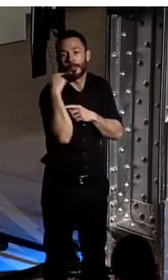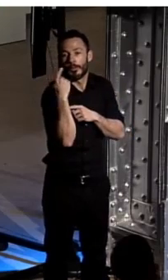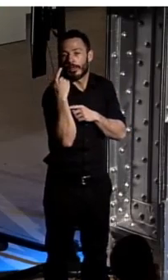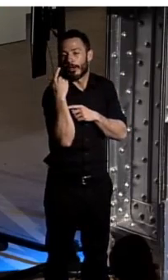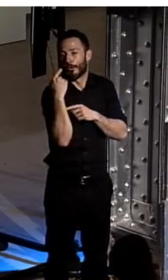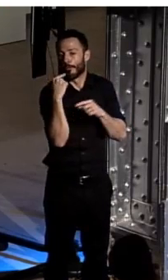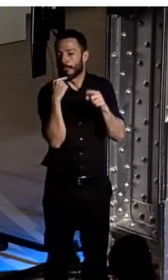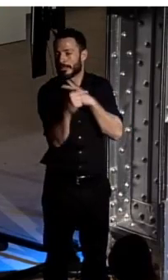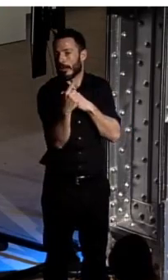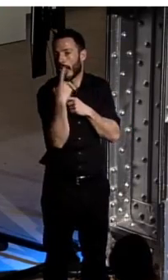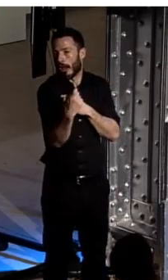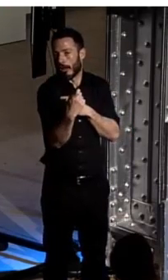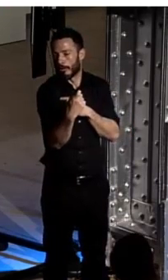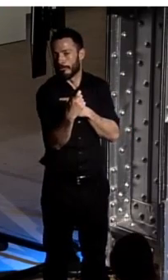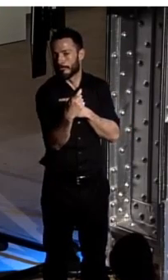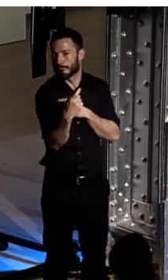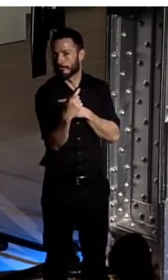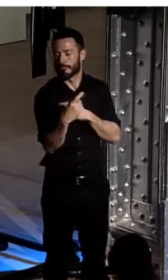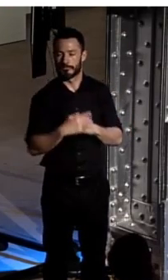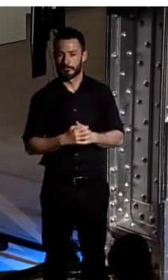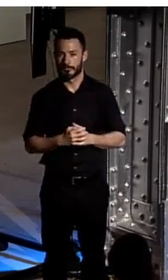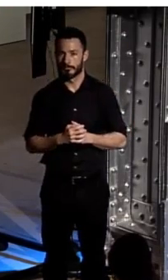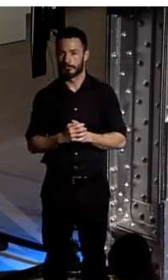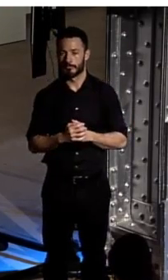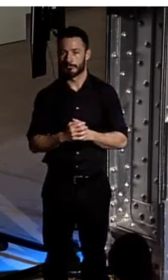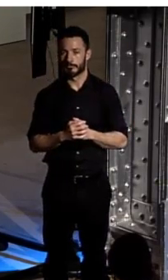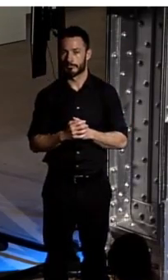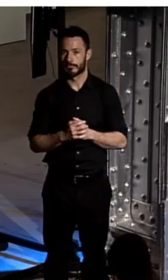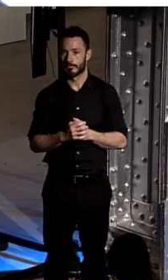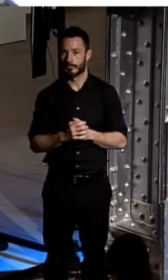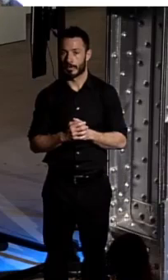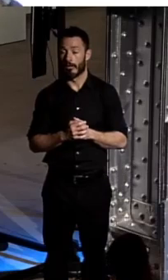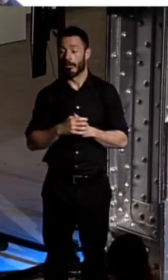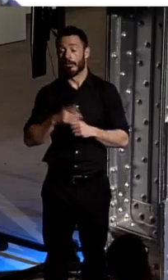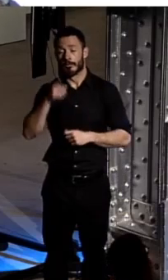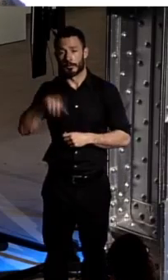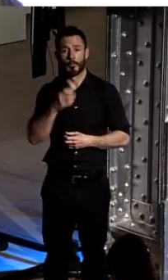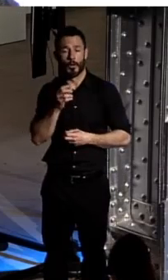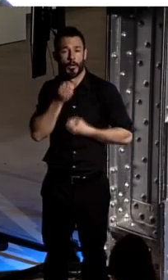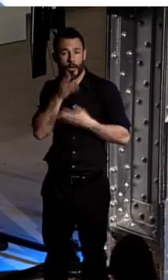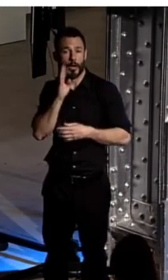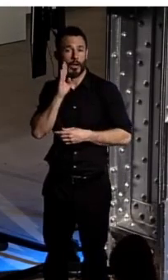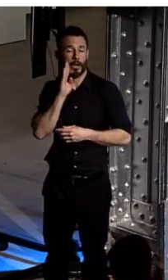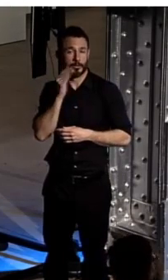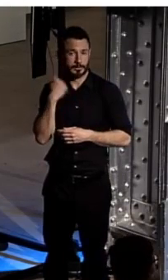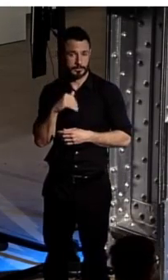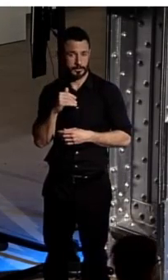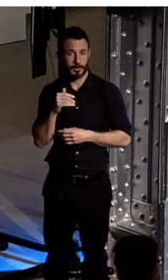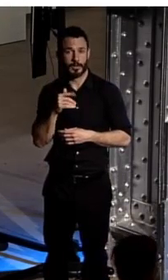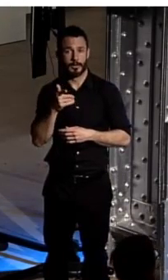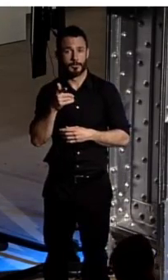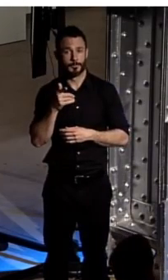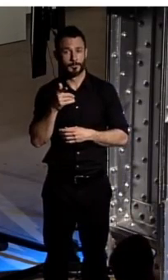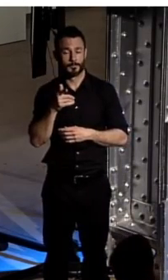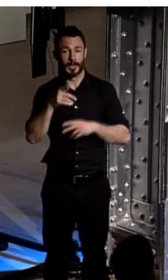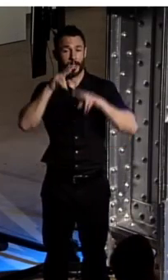un mensaje amargo. Y eventualmente, como también se han comentado los otros ponentes, una de